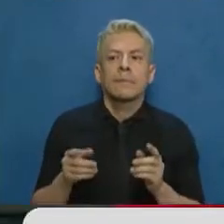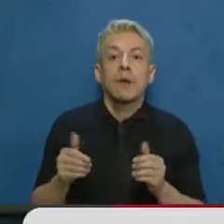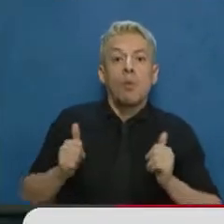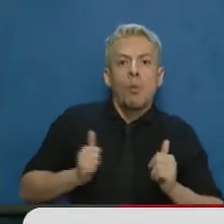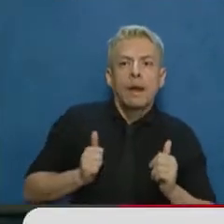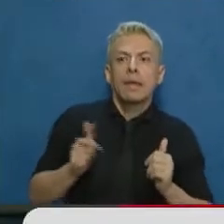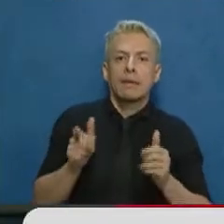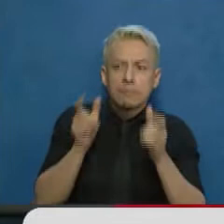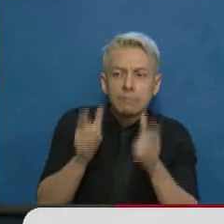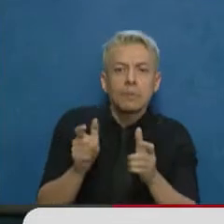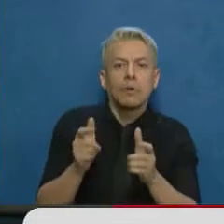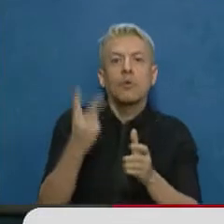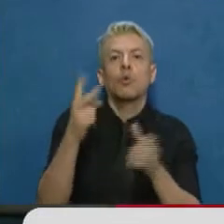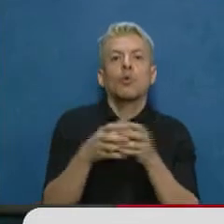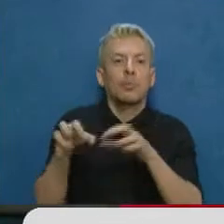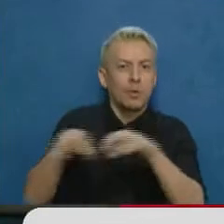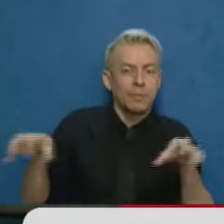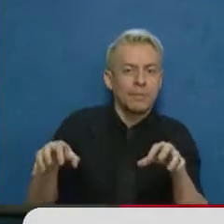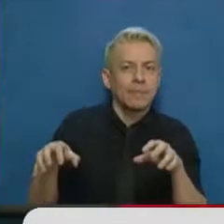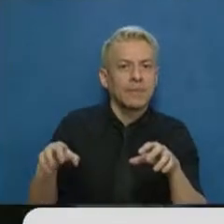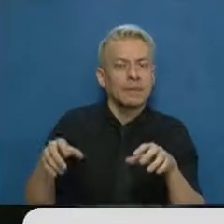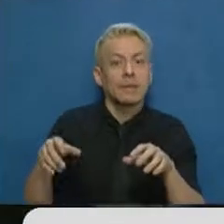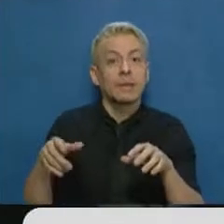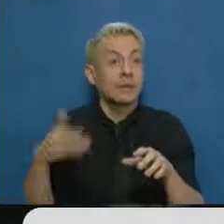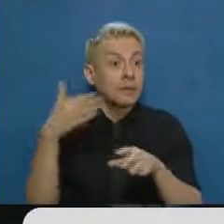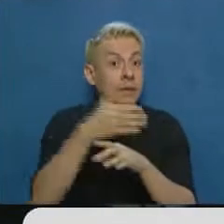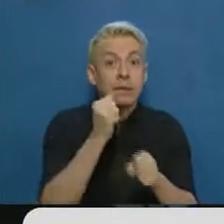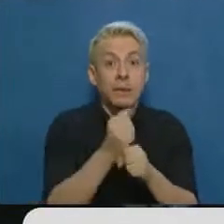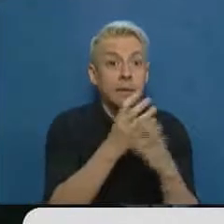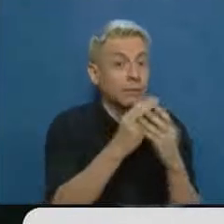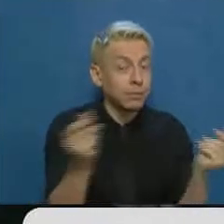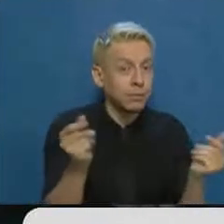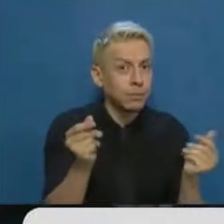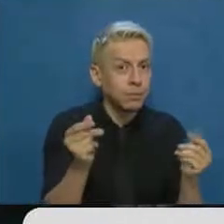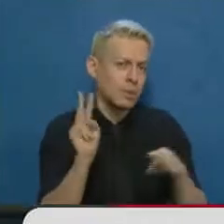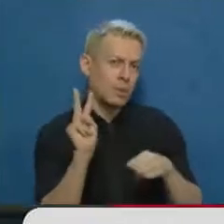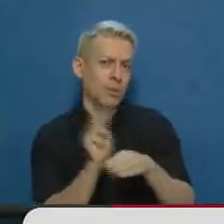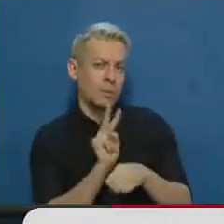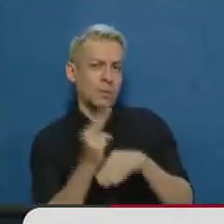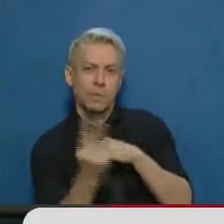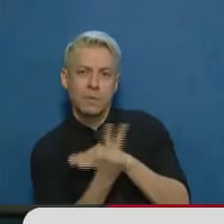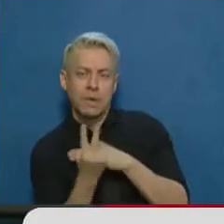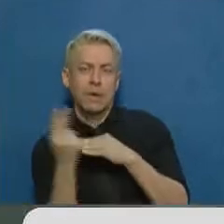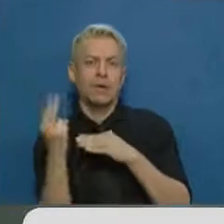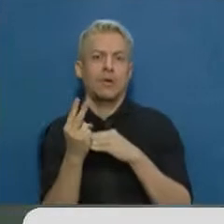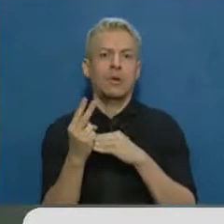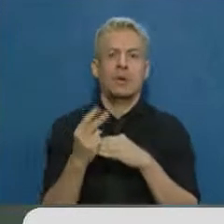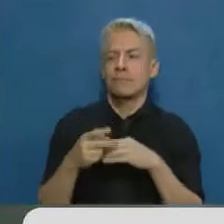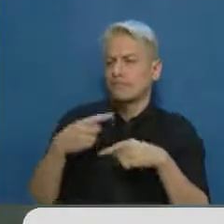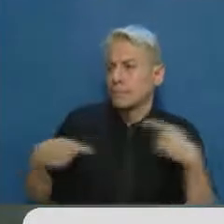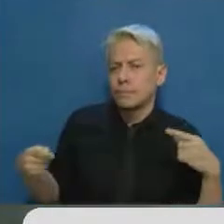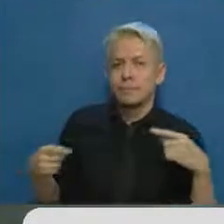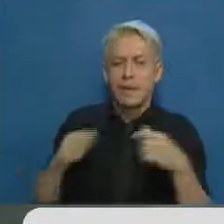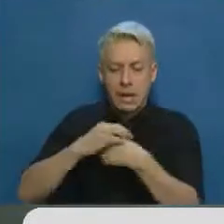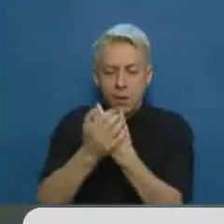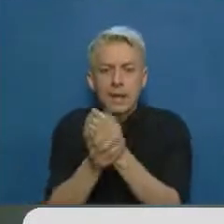grupos. Cada vez que se interviene en una intervención, tomamos todas las precauciones, se han puesto en todas las movilidades, tienen todos los elementos de seguridad, alcohol